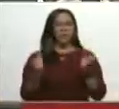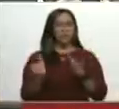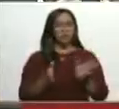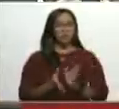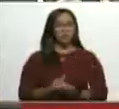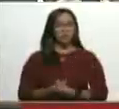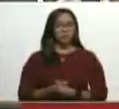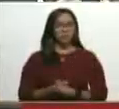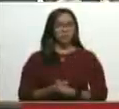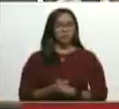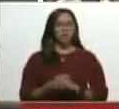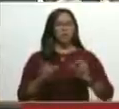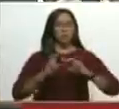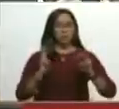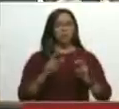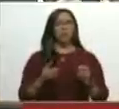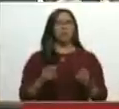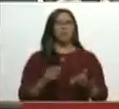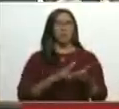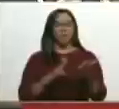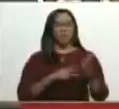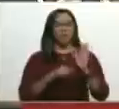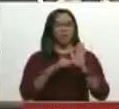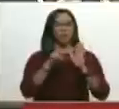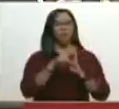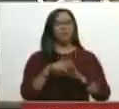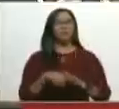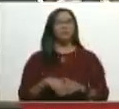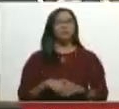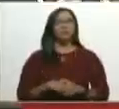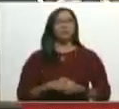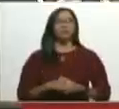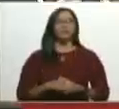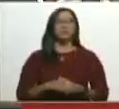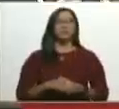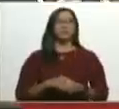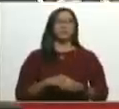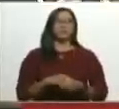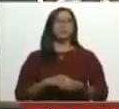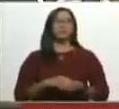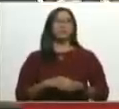Hay unos temas, esa ley, yo voy a leer algunos artículos, ¿eh?